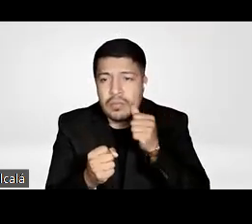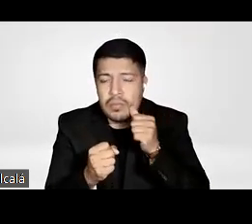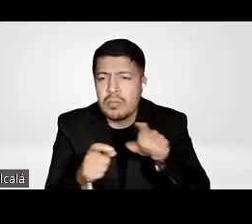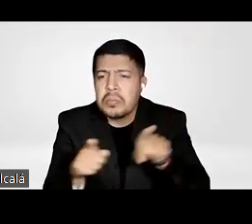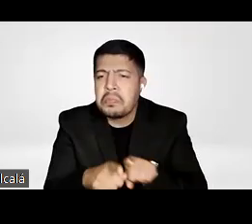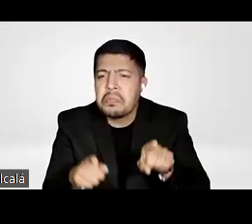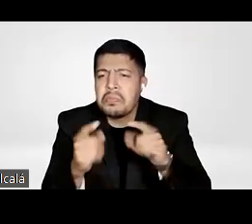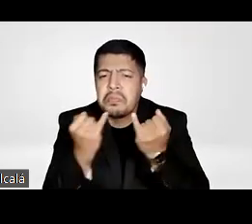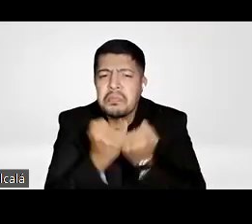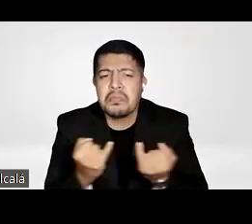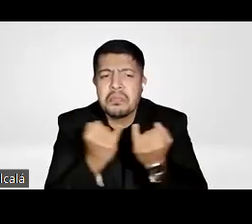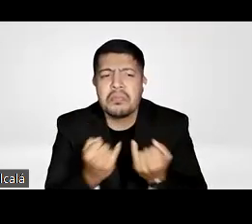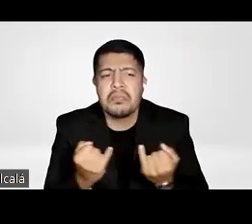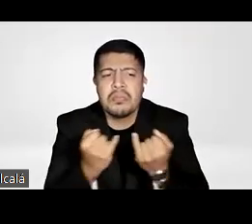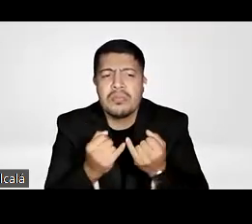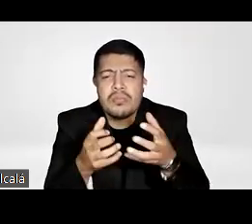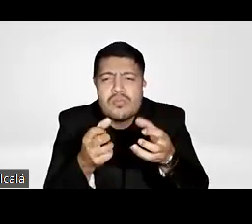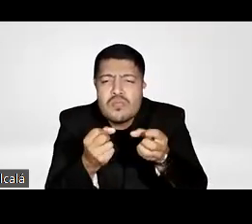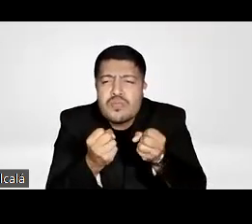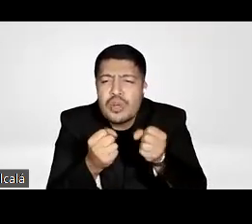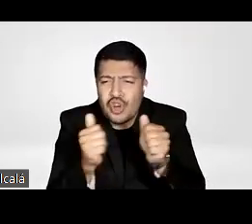pulgares aducidos.